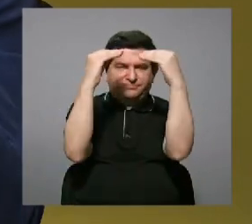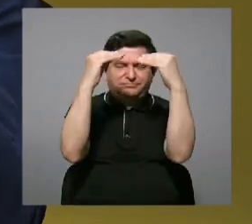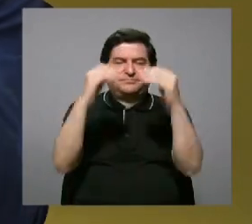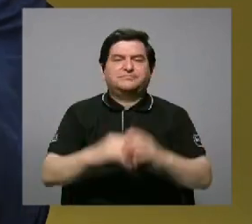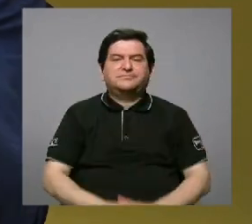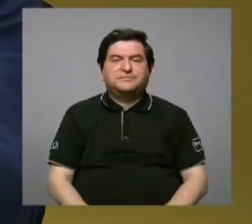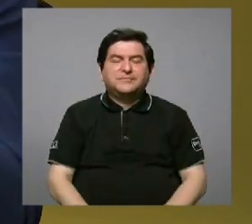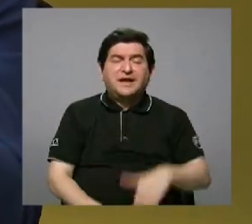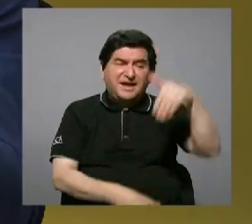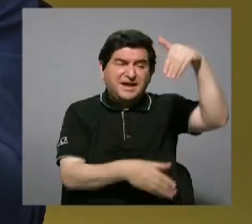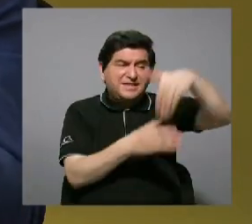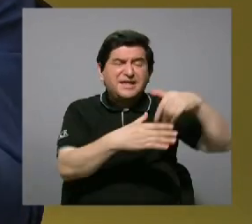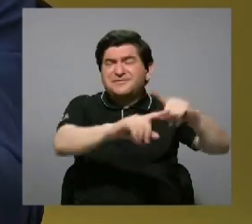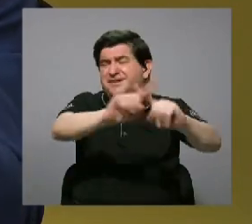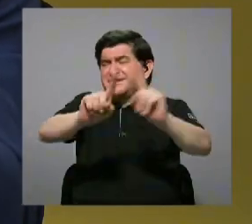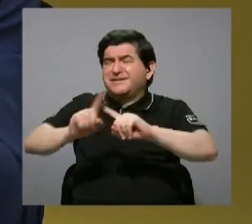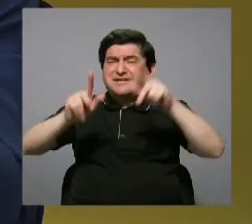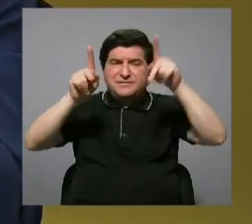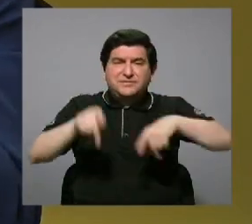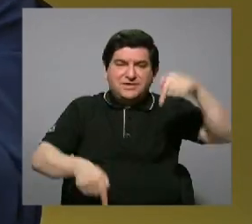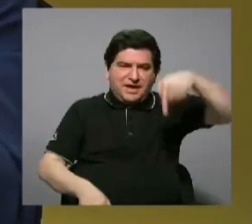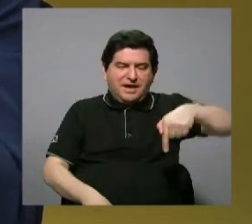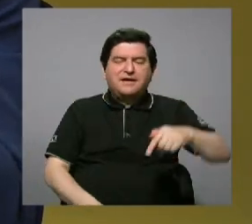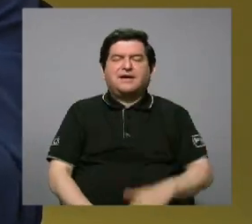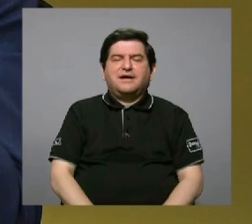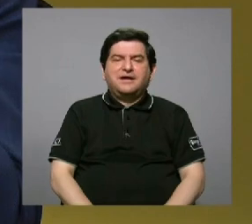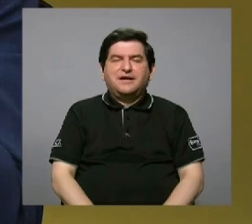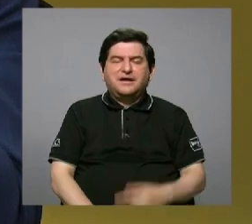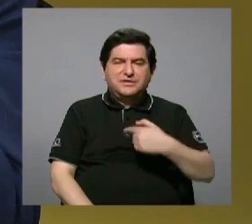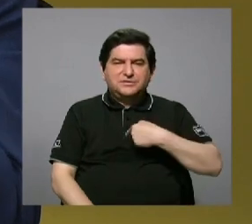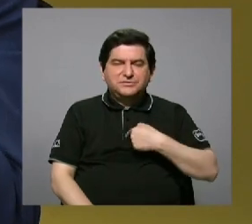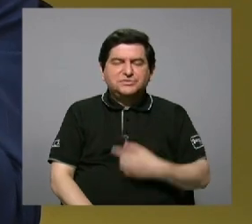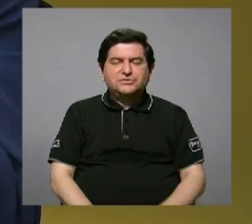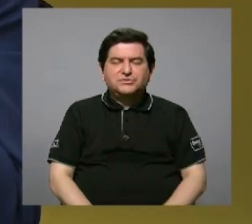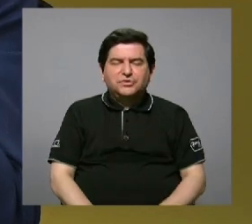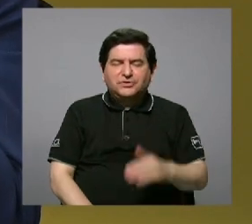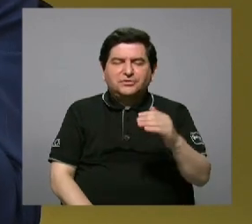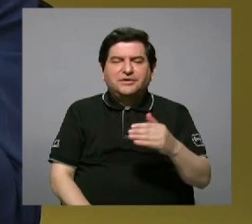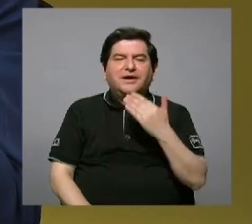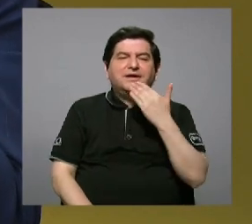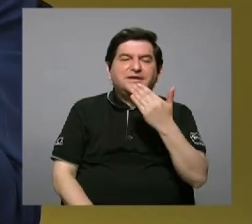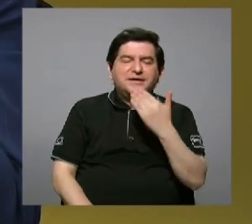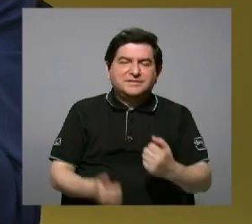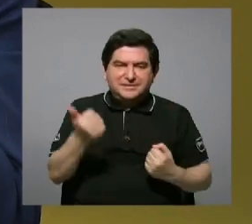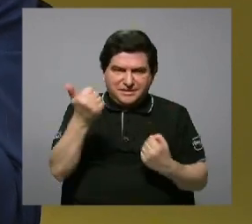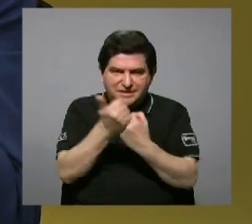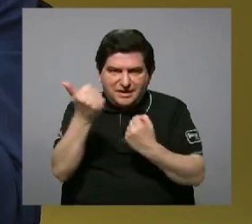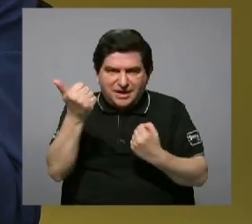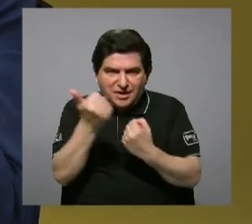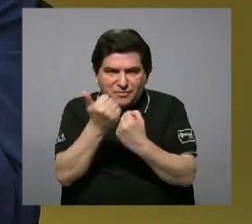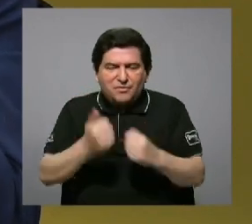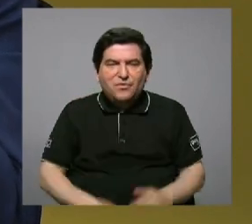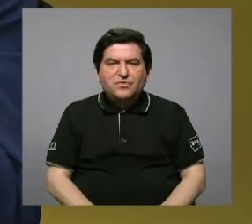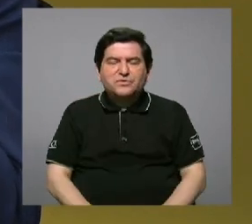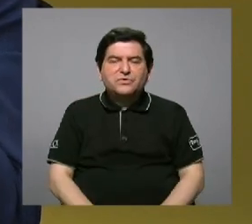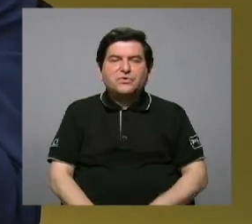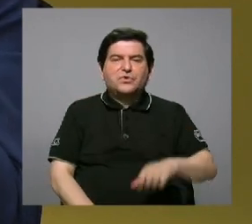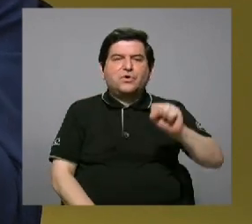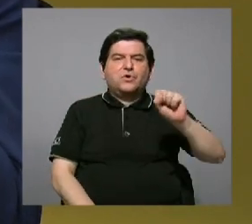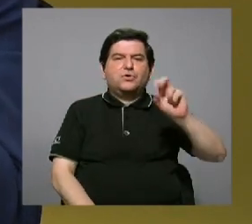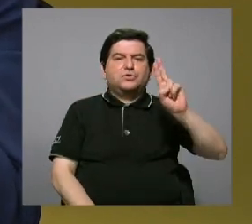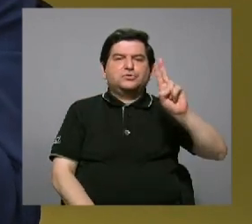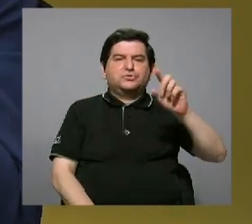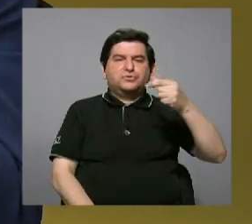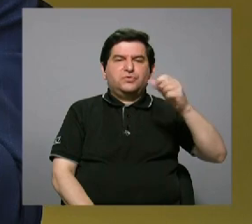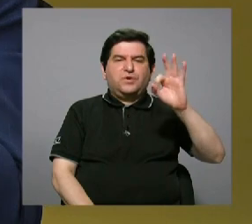ahí interveníamos un montón. Aquí he de reconocer el impulso, el apoyo que nos dio la SUGEF, doña Rocío